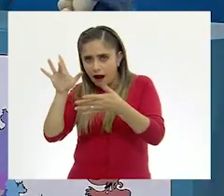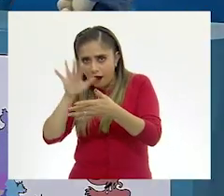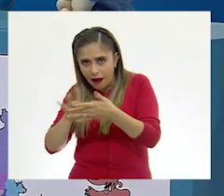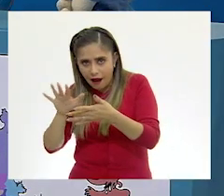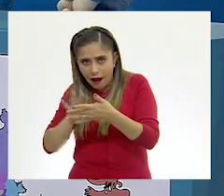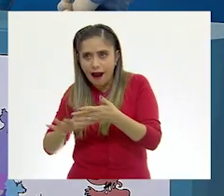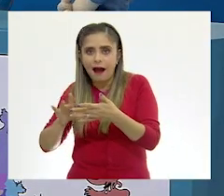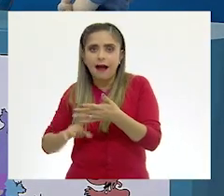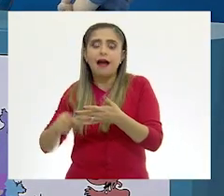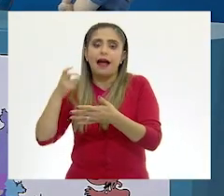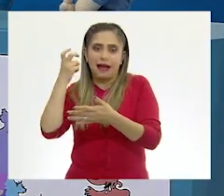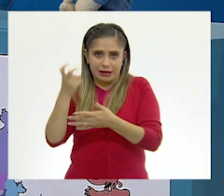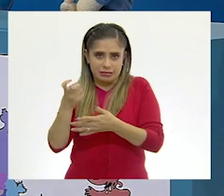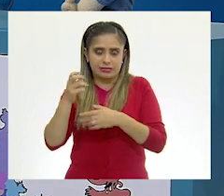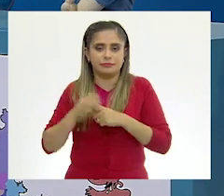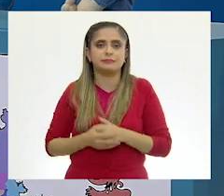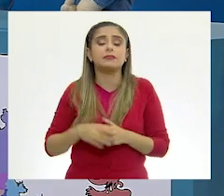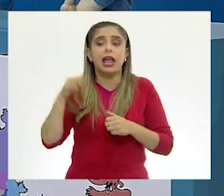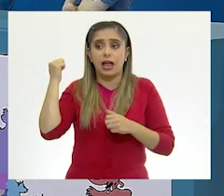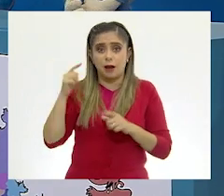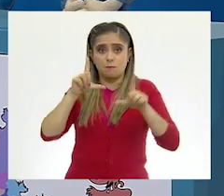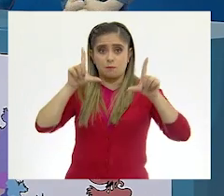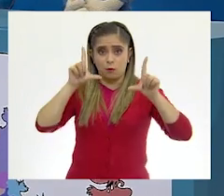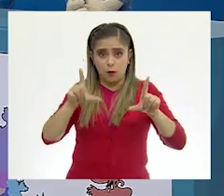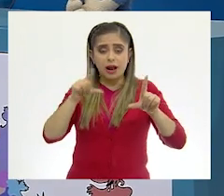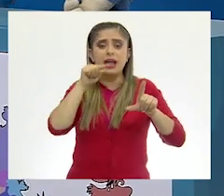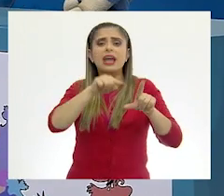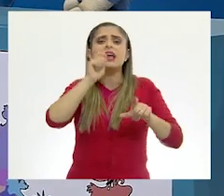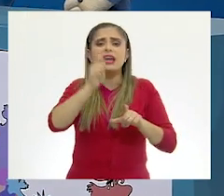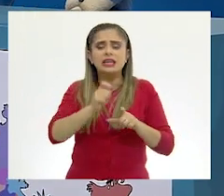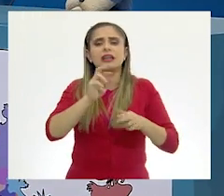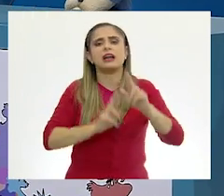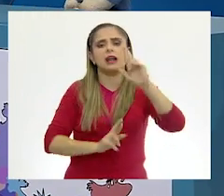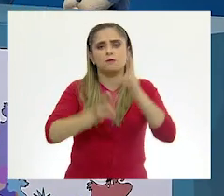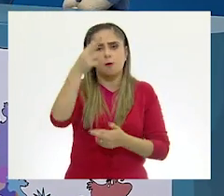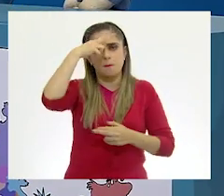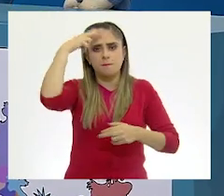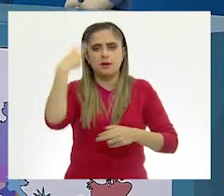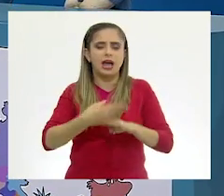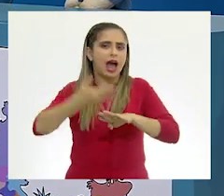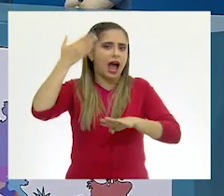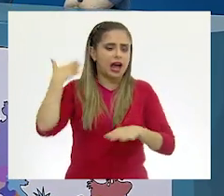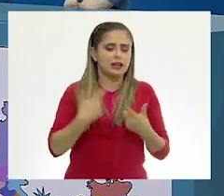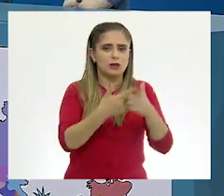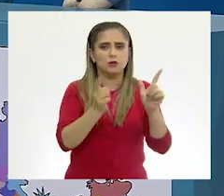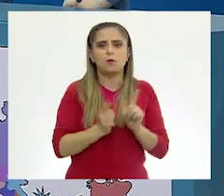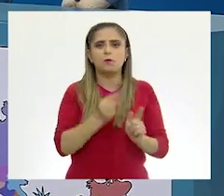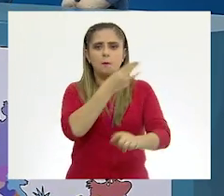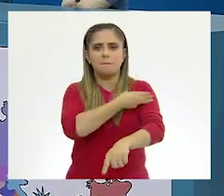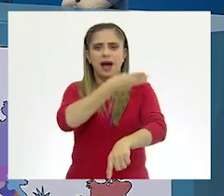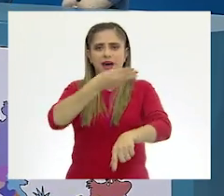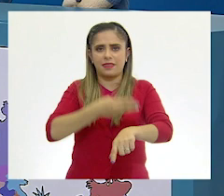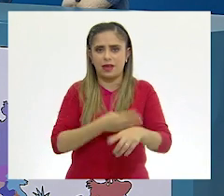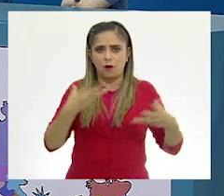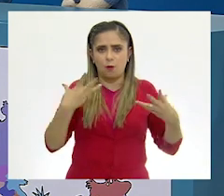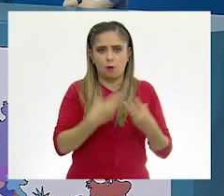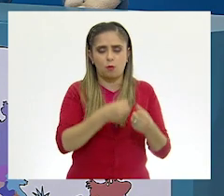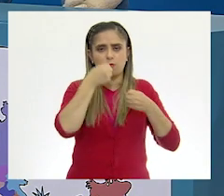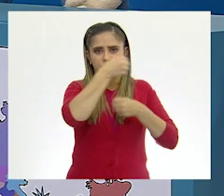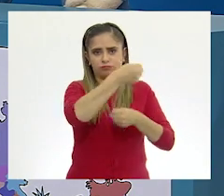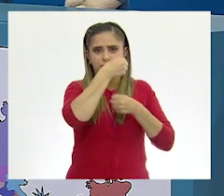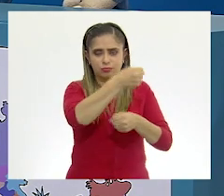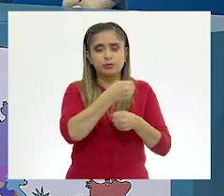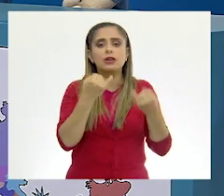movimiento maderista, que es en buena medida el antecedente de la Revolución Mexicana. Además, nos muestra un retrato